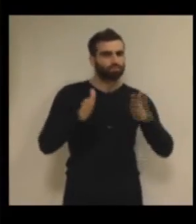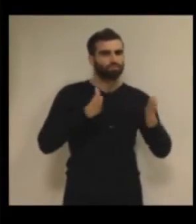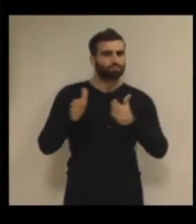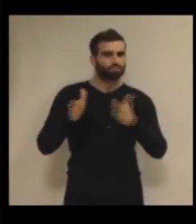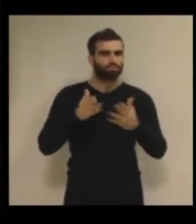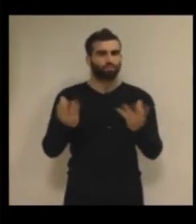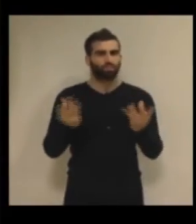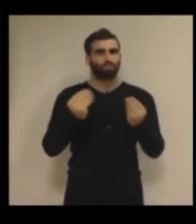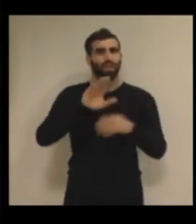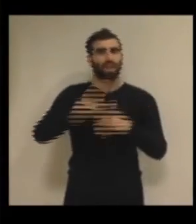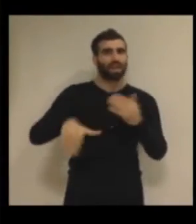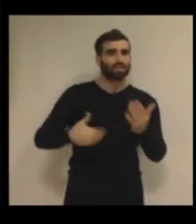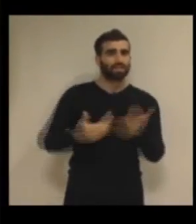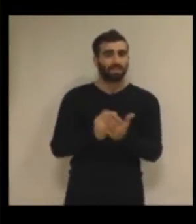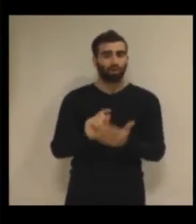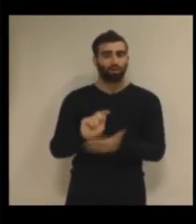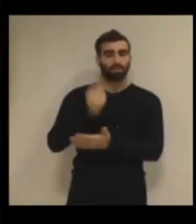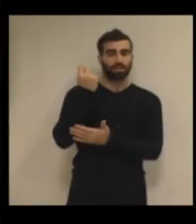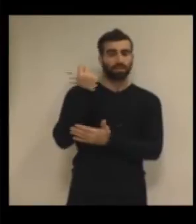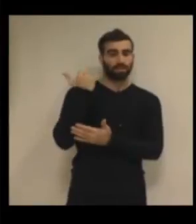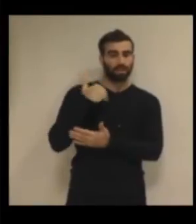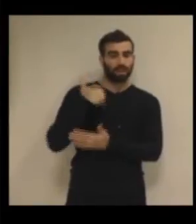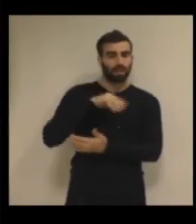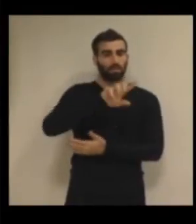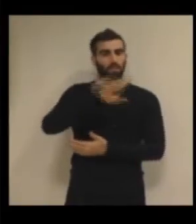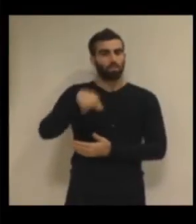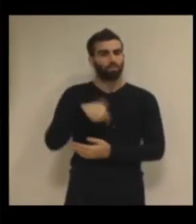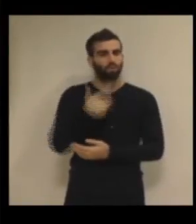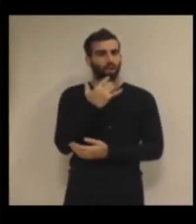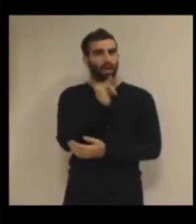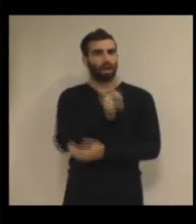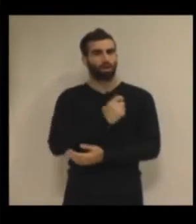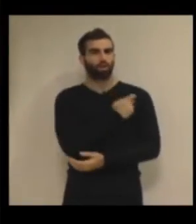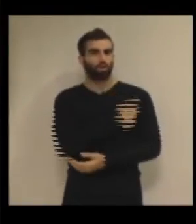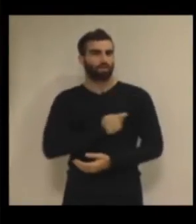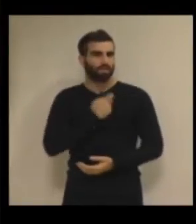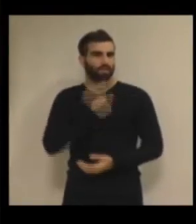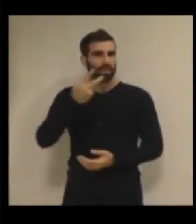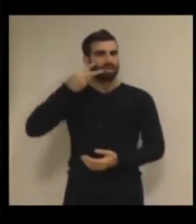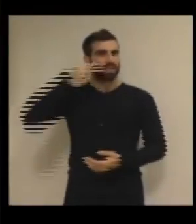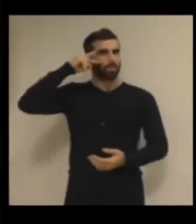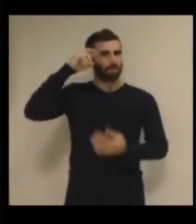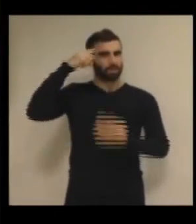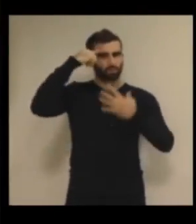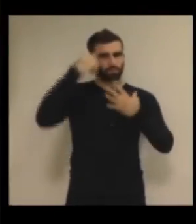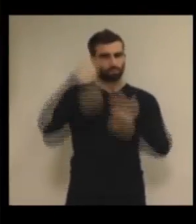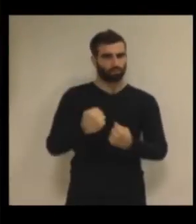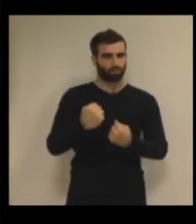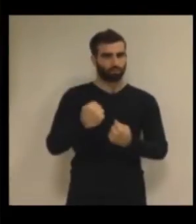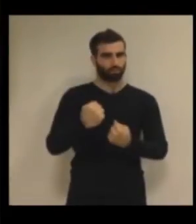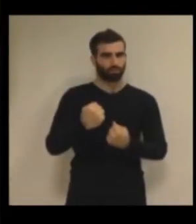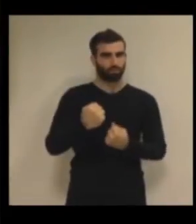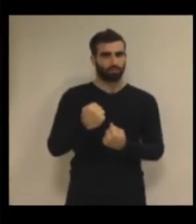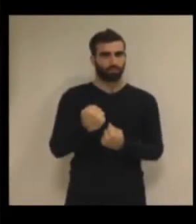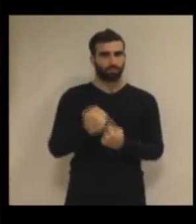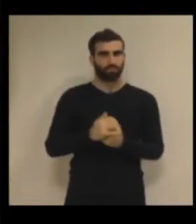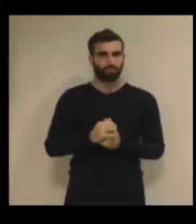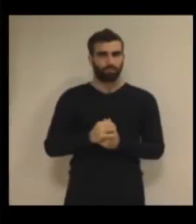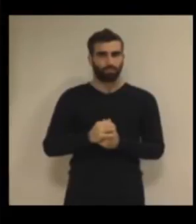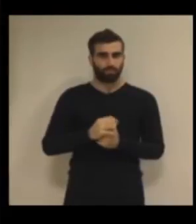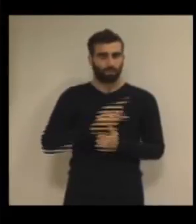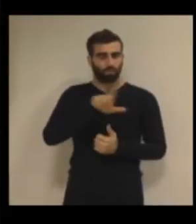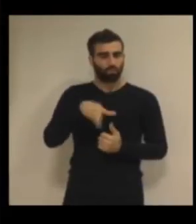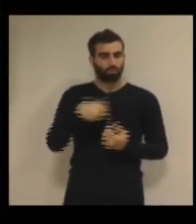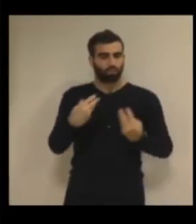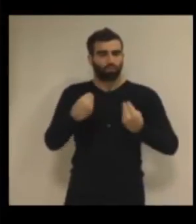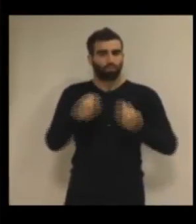creo que habéis contado con distintos o con algún comité de expertos que habéis constituido, lo has comentado alguna vez, con